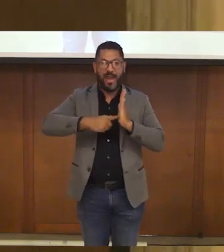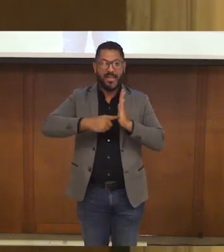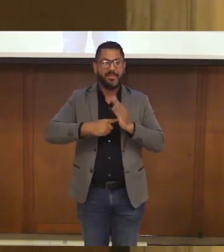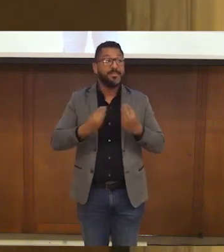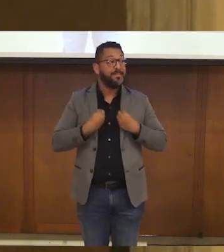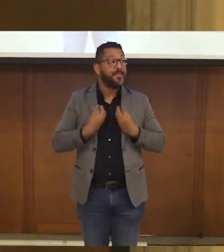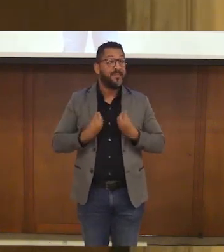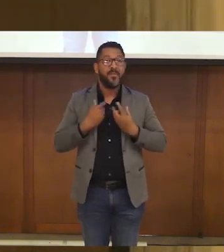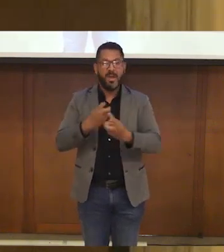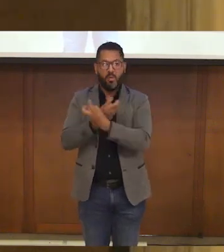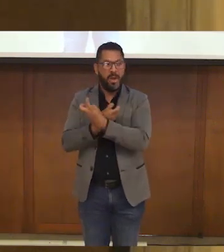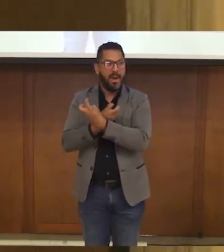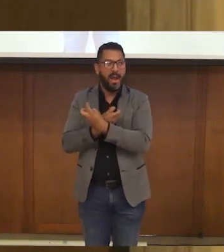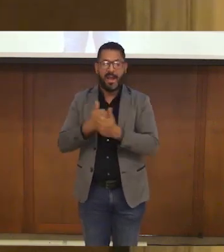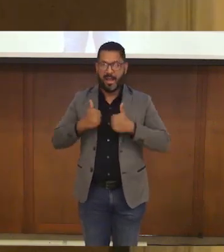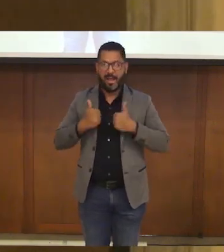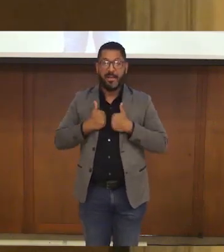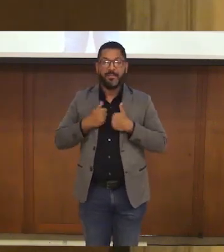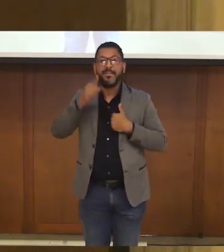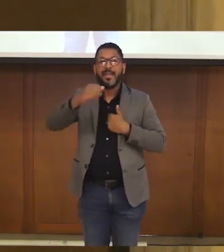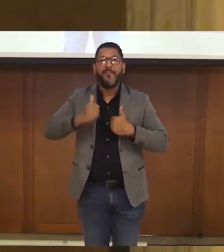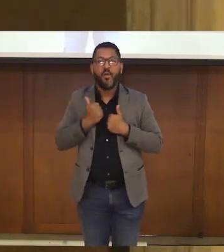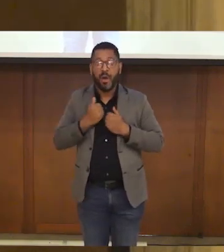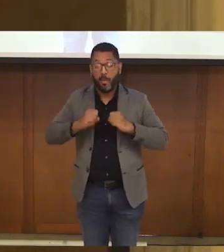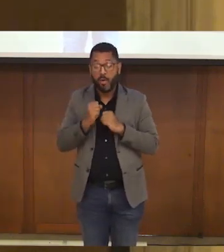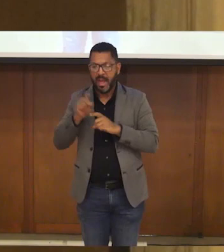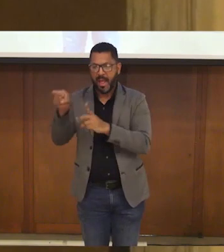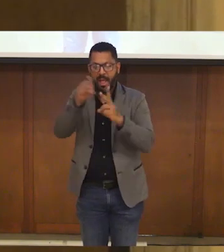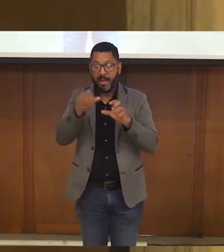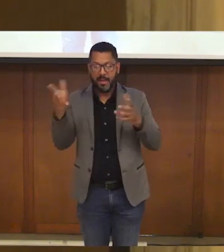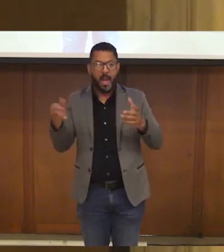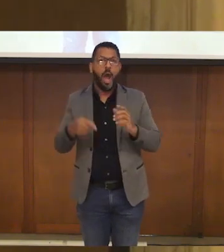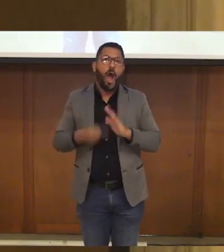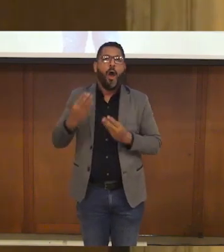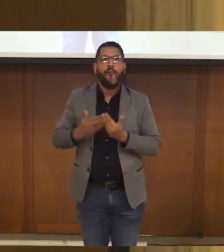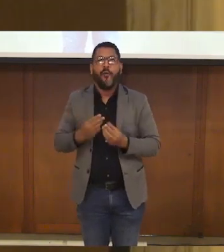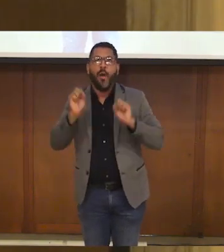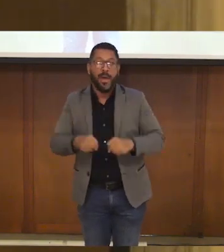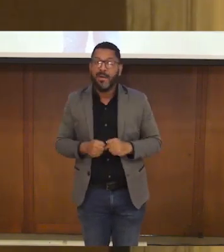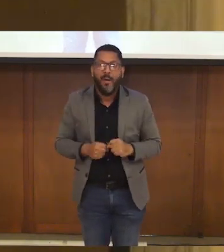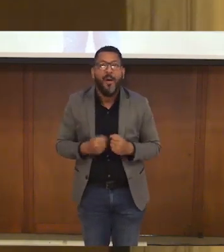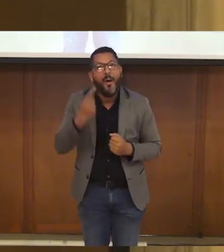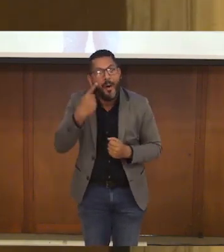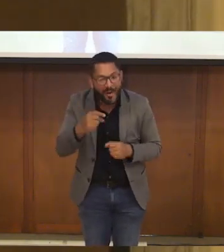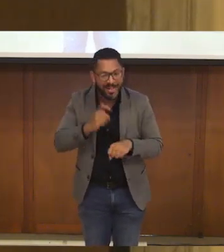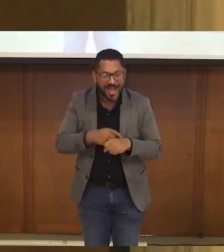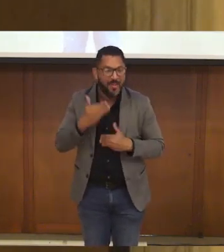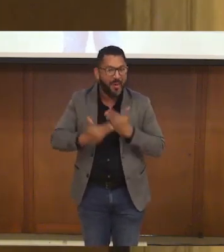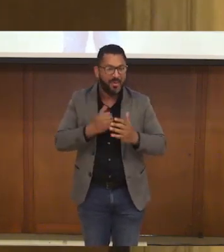vive en Pitalito, y con ellos que viven aquí en Bogotá y que tienen otro ritmo de trabajo y que creen que todo es así a las